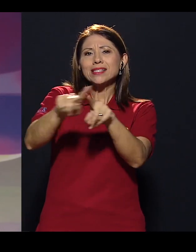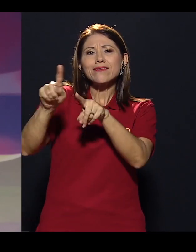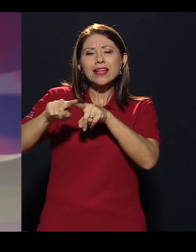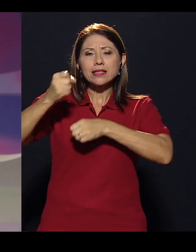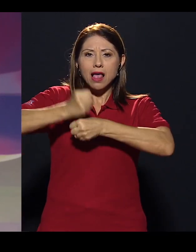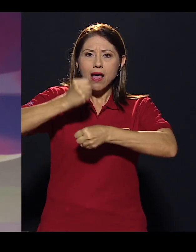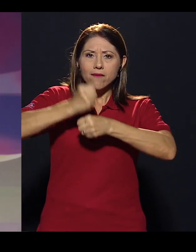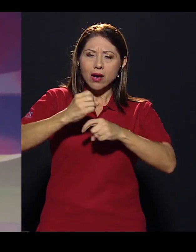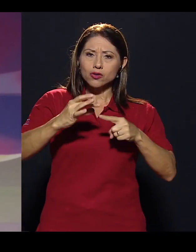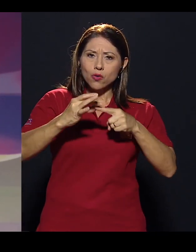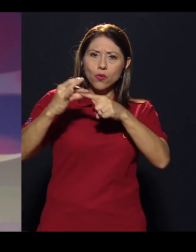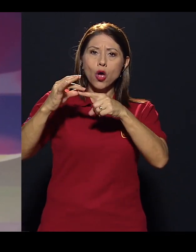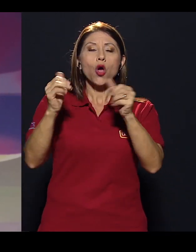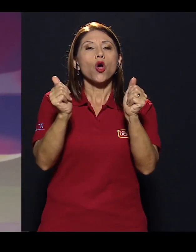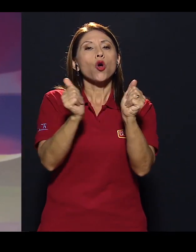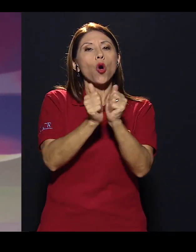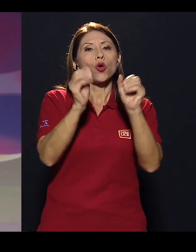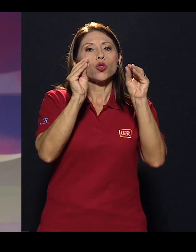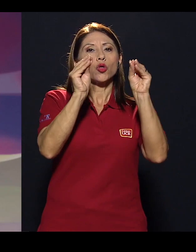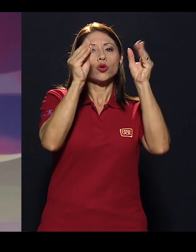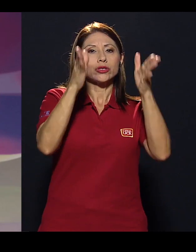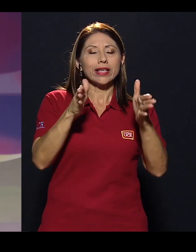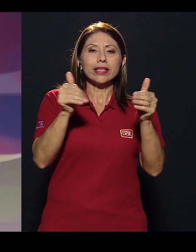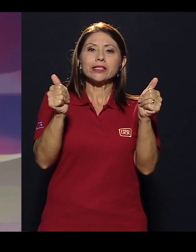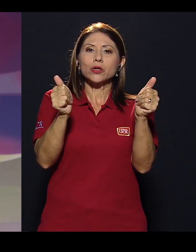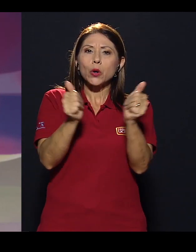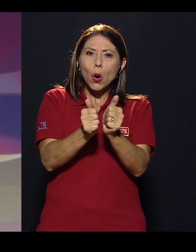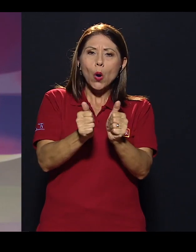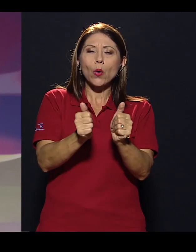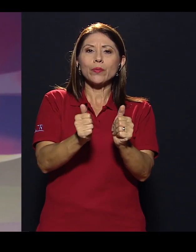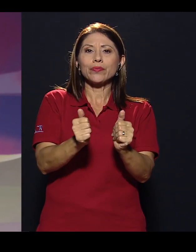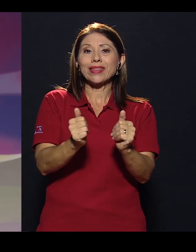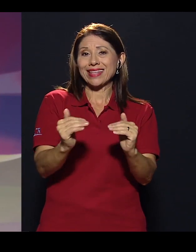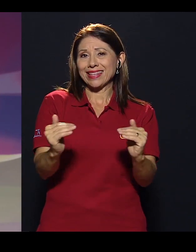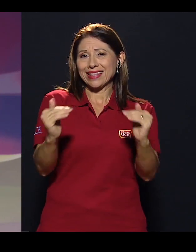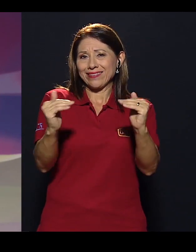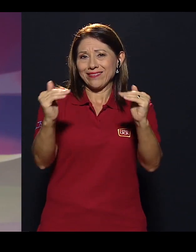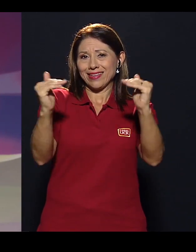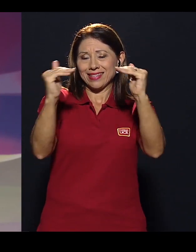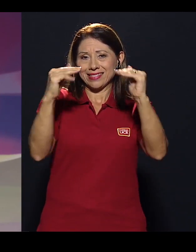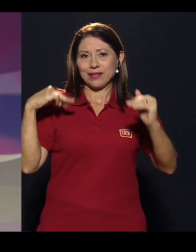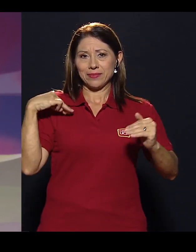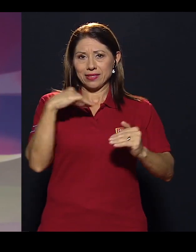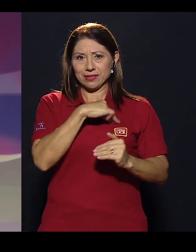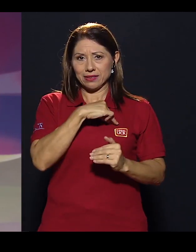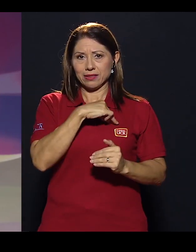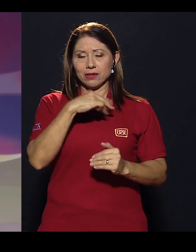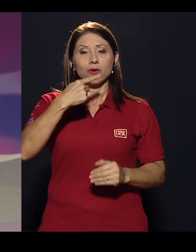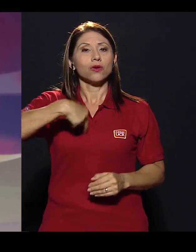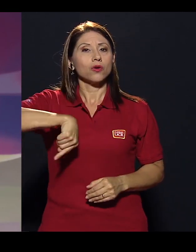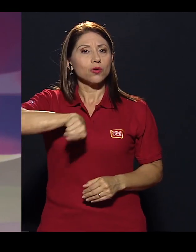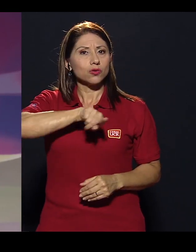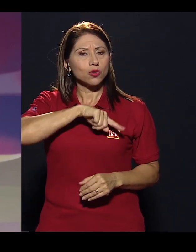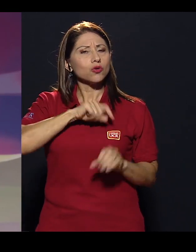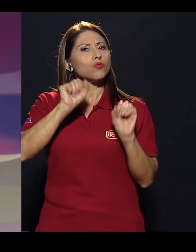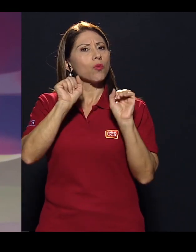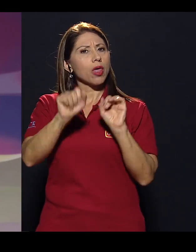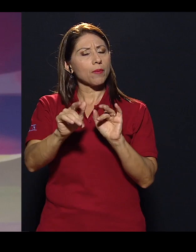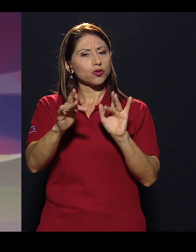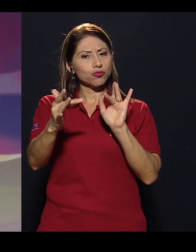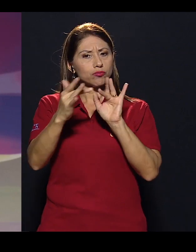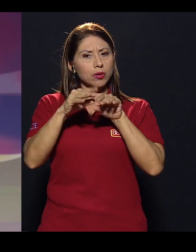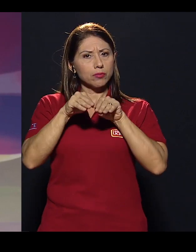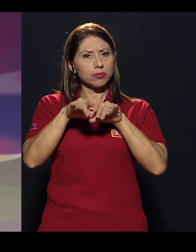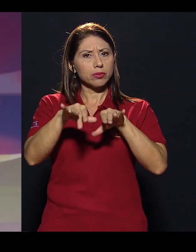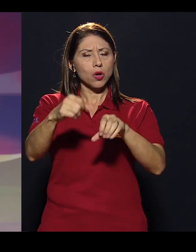particulares con los docentes, con los diferentes niveles del ministerio, en donde nosotros realmente podemos llegar